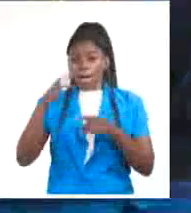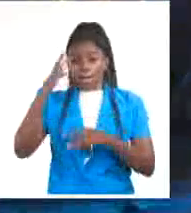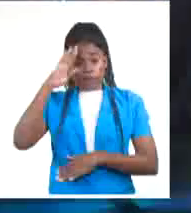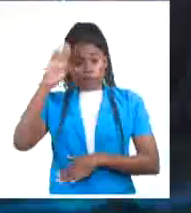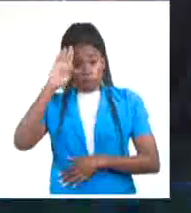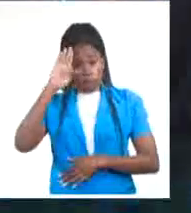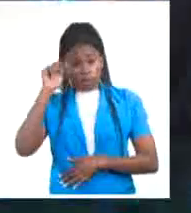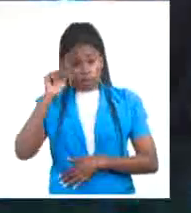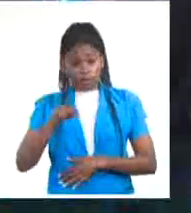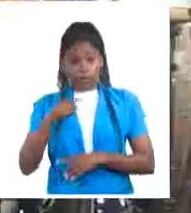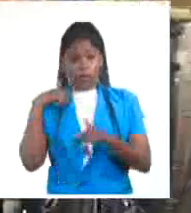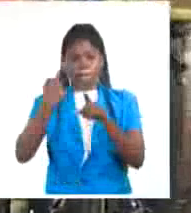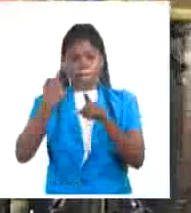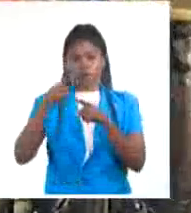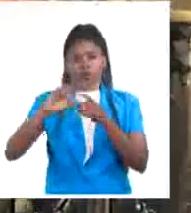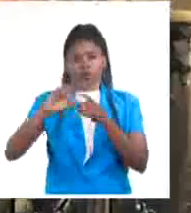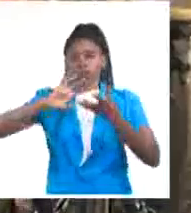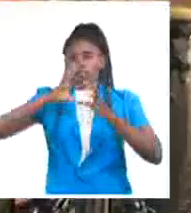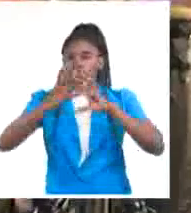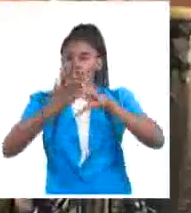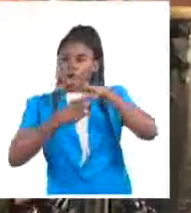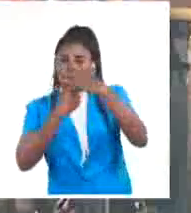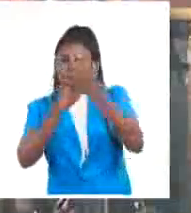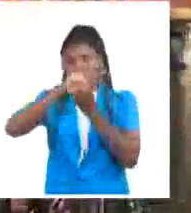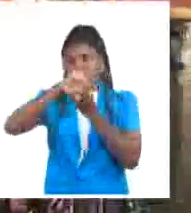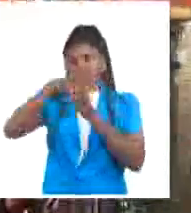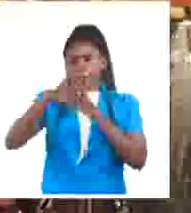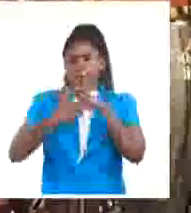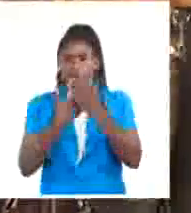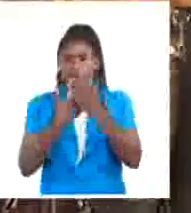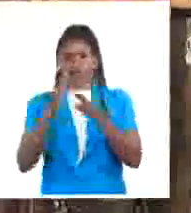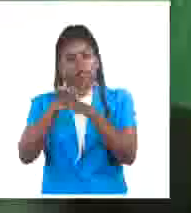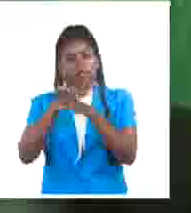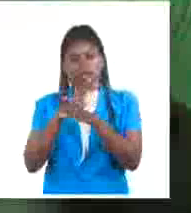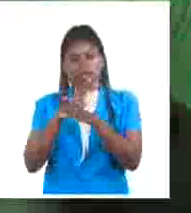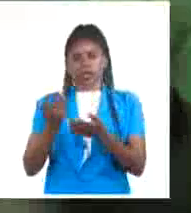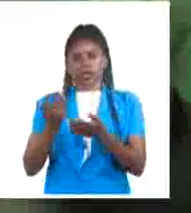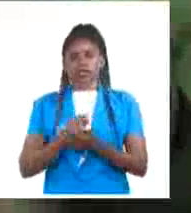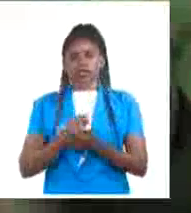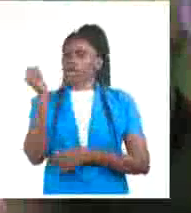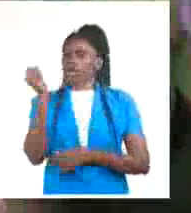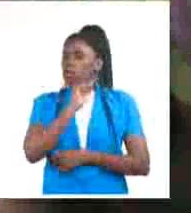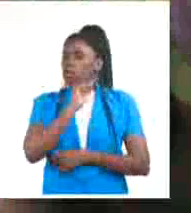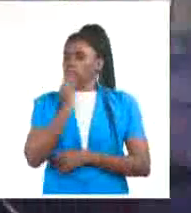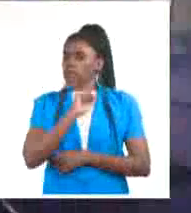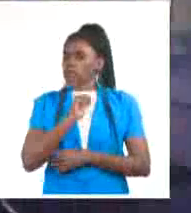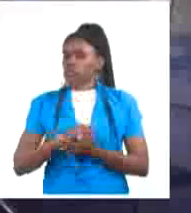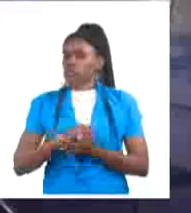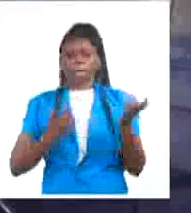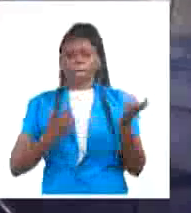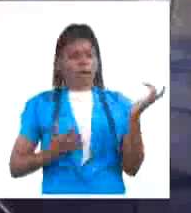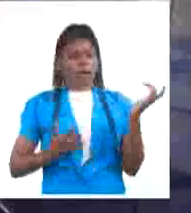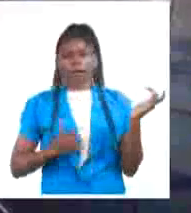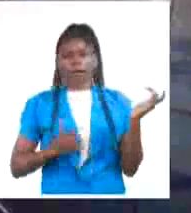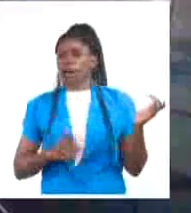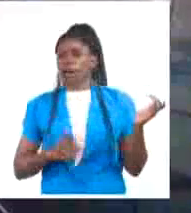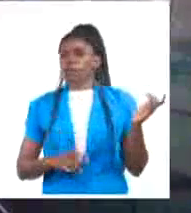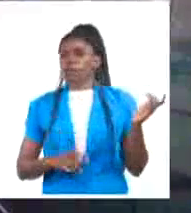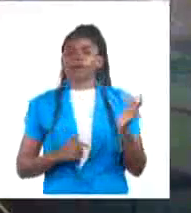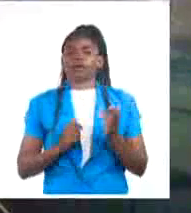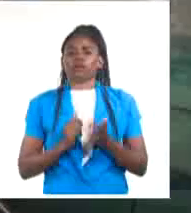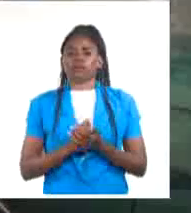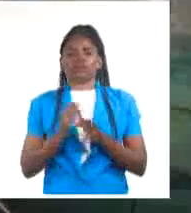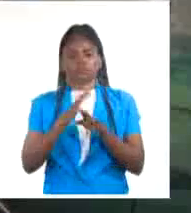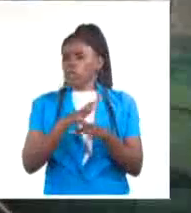que es como el grupo que tenía Dizzy Gillespie y las Naciones Unidas. Vengo con un grupo de músicos de diferentes partes